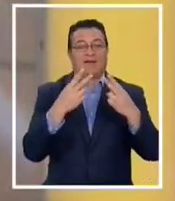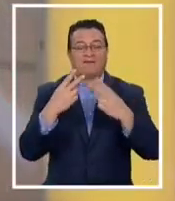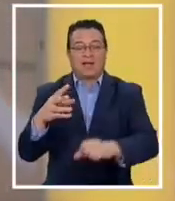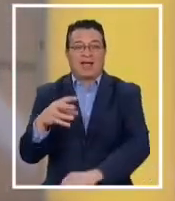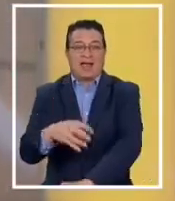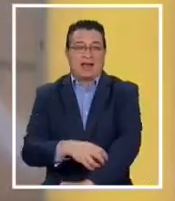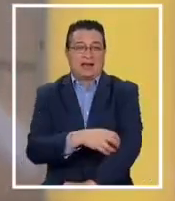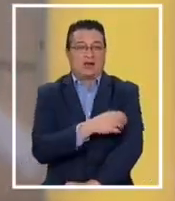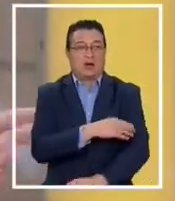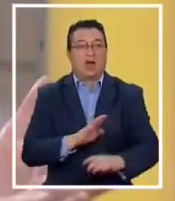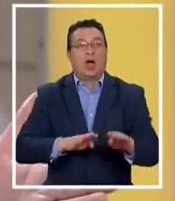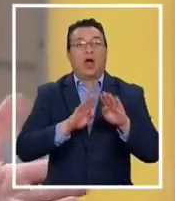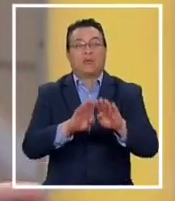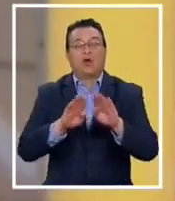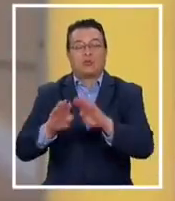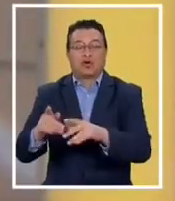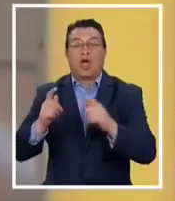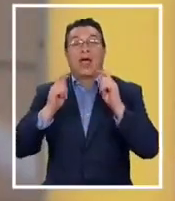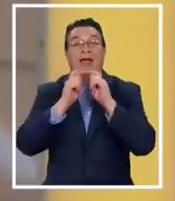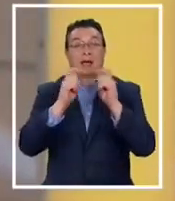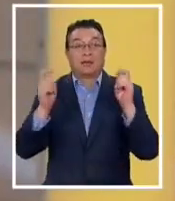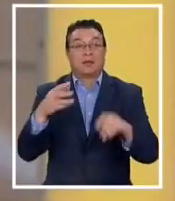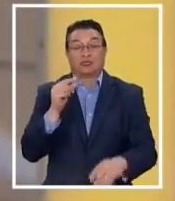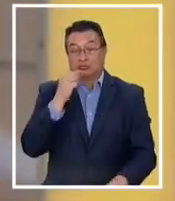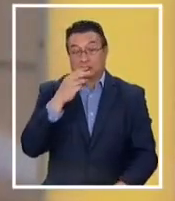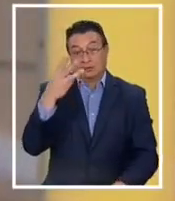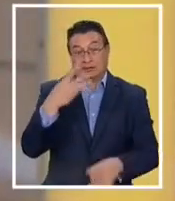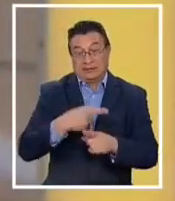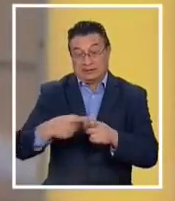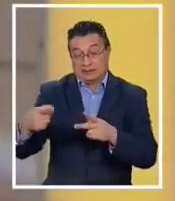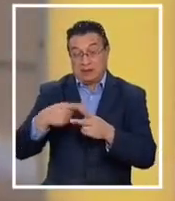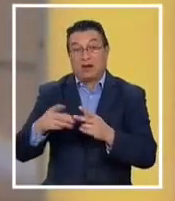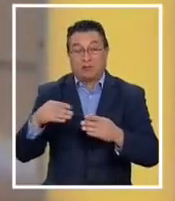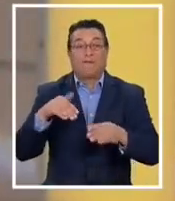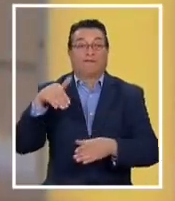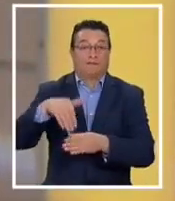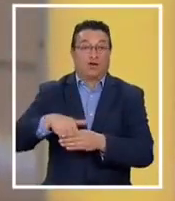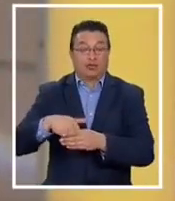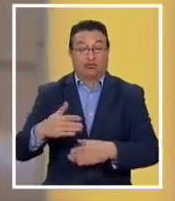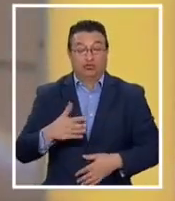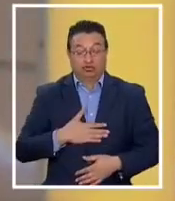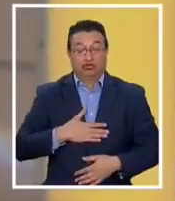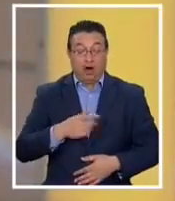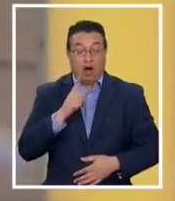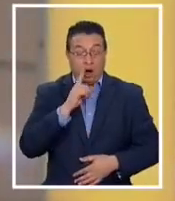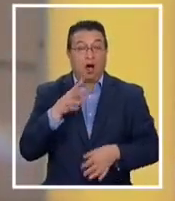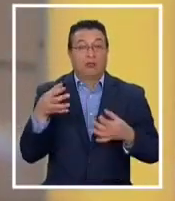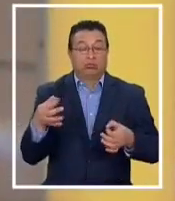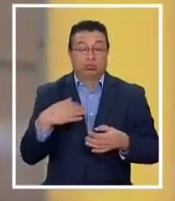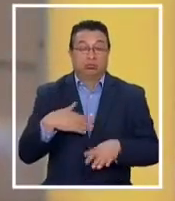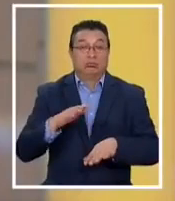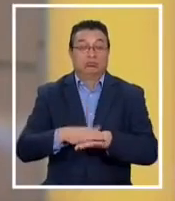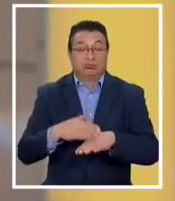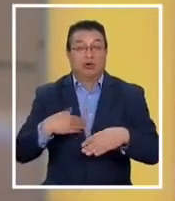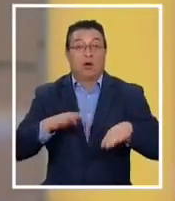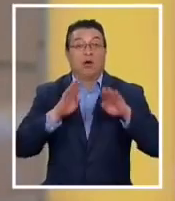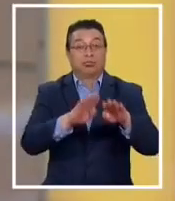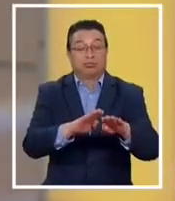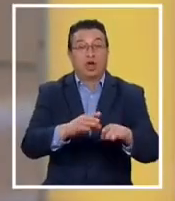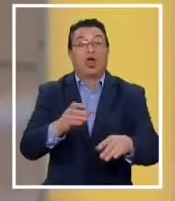para apoyar las campañas porque le recuerdo que en menos ocho semanas tenemos elecciones y yo estoy apoyando las campañas de